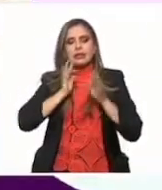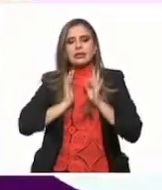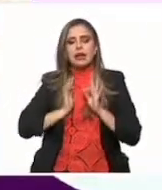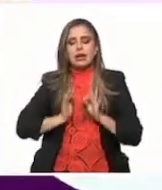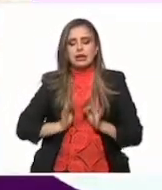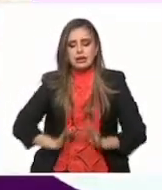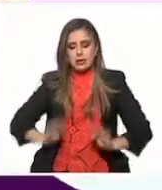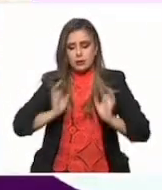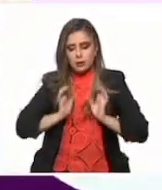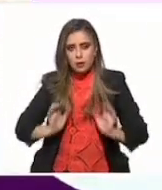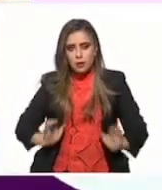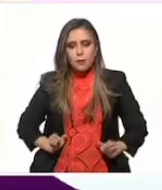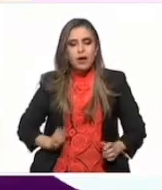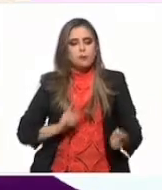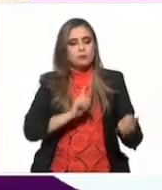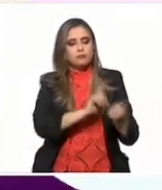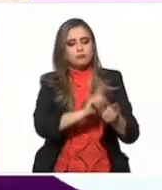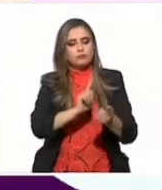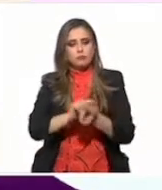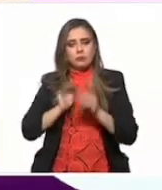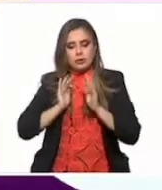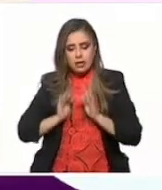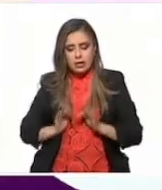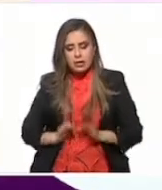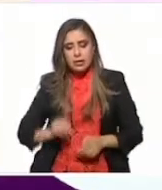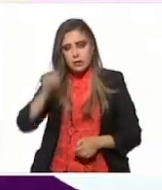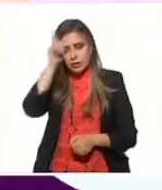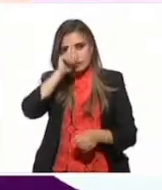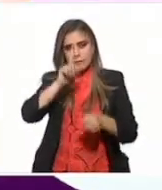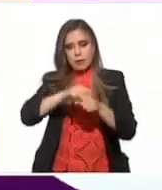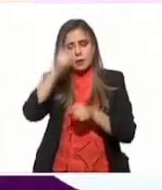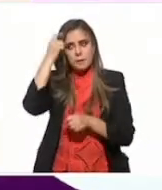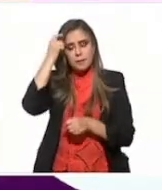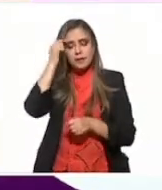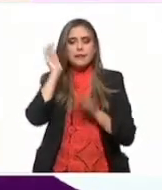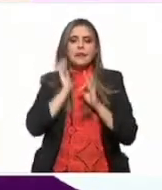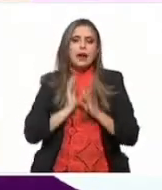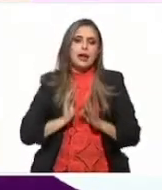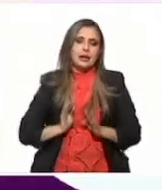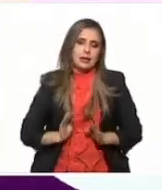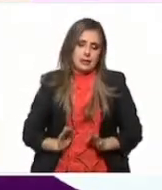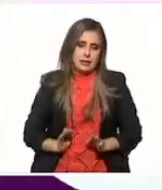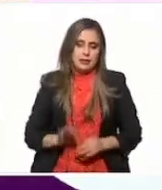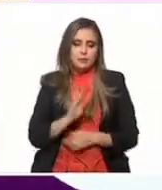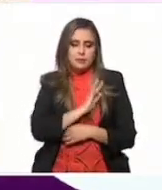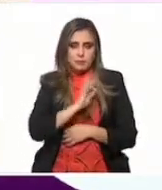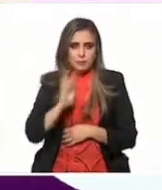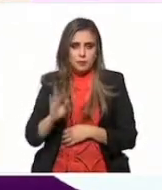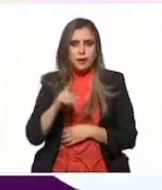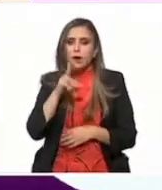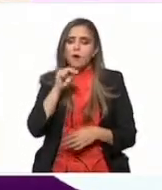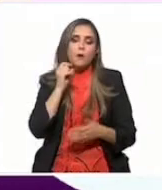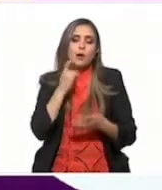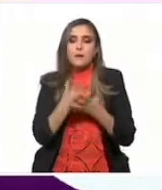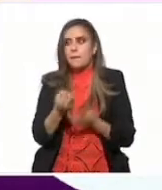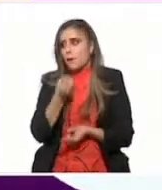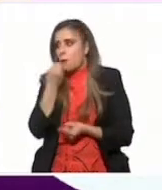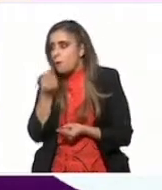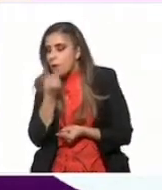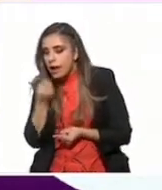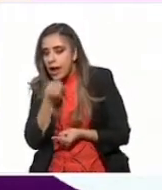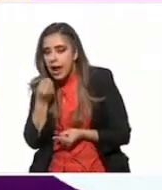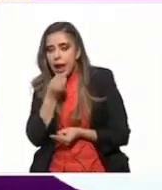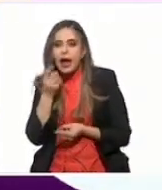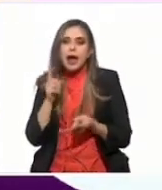relacional espiritual perdón porque no sucede meramente por orar o por repetir un mal